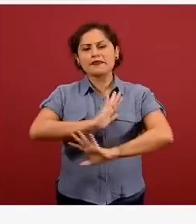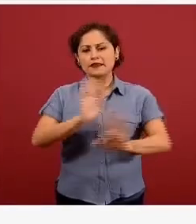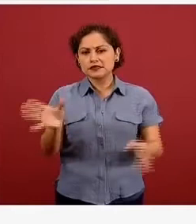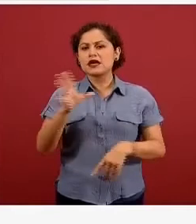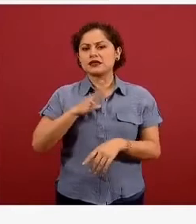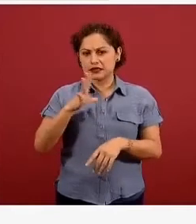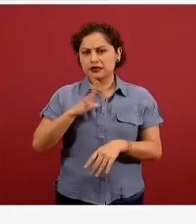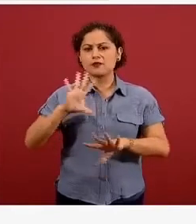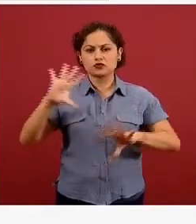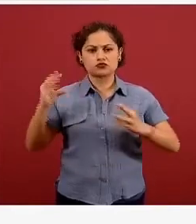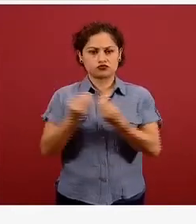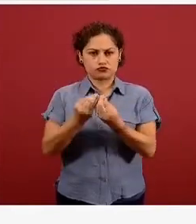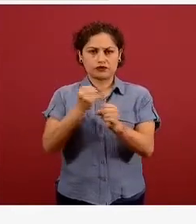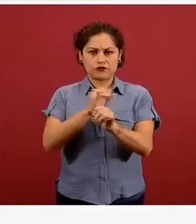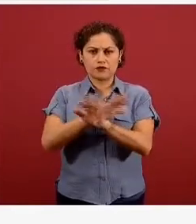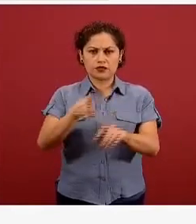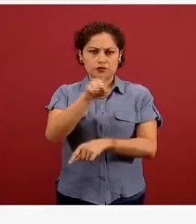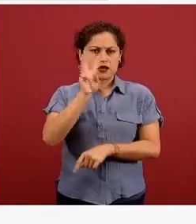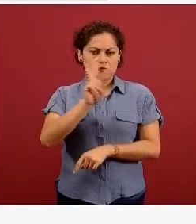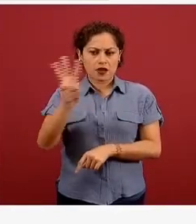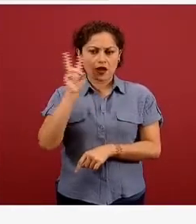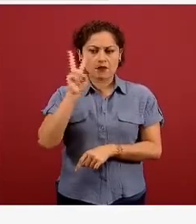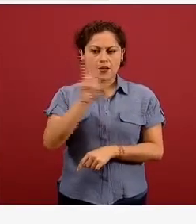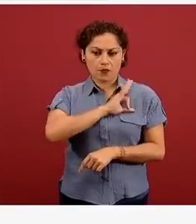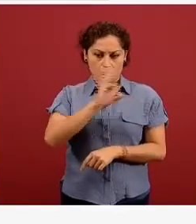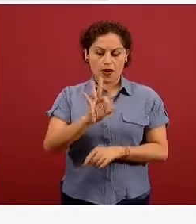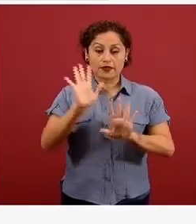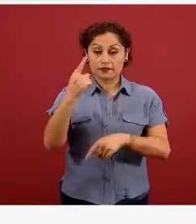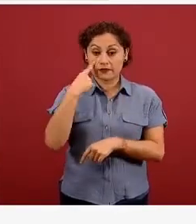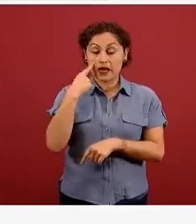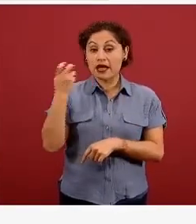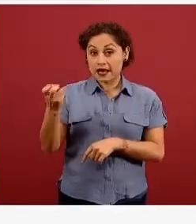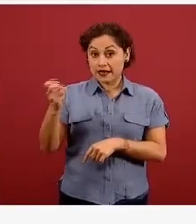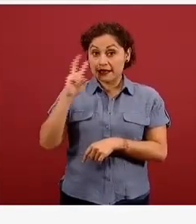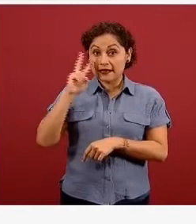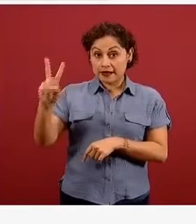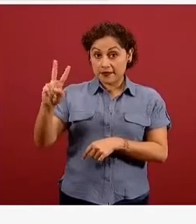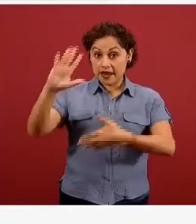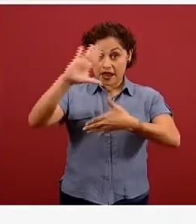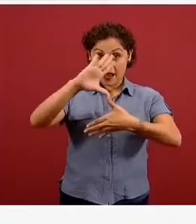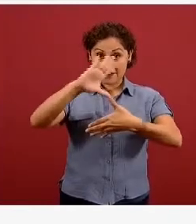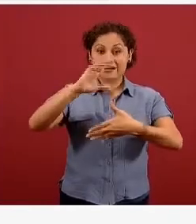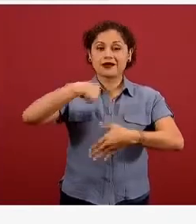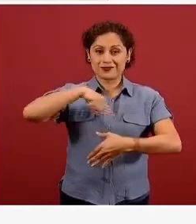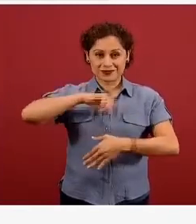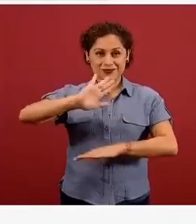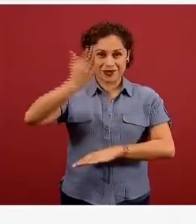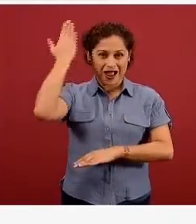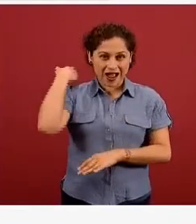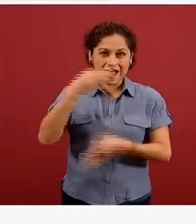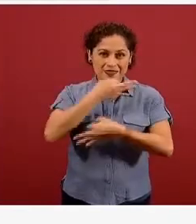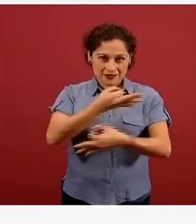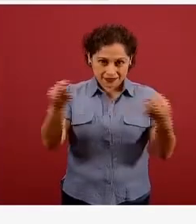disponible en la información pública en el micrositio. Aquí lo que tenemos es que la región de América, tal como lo habíamos previsto,